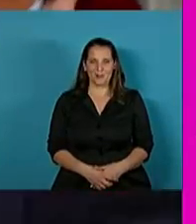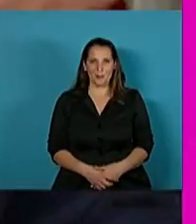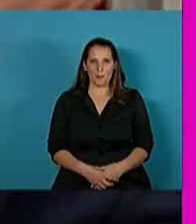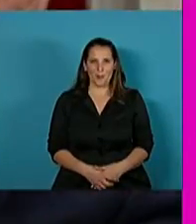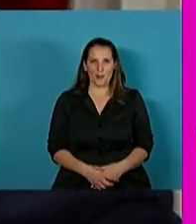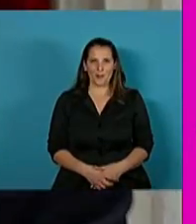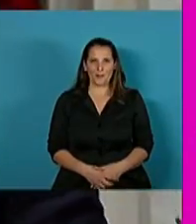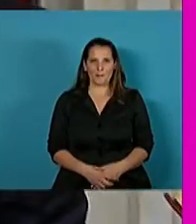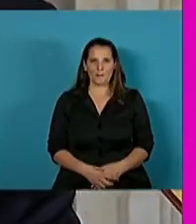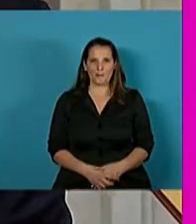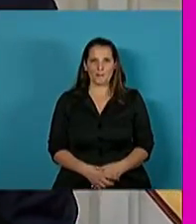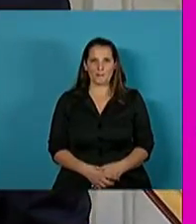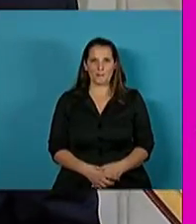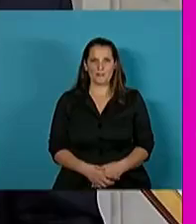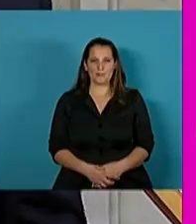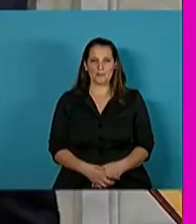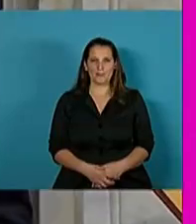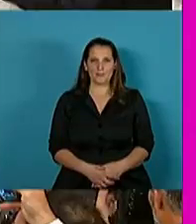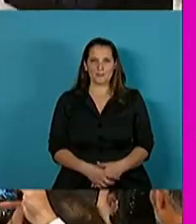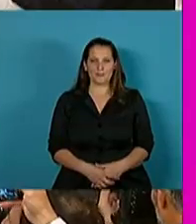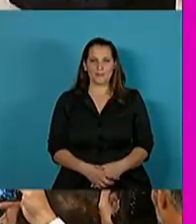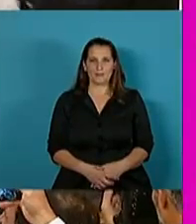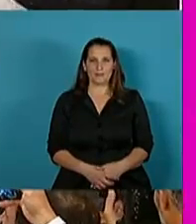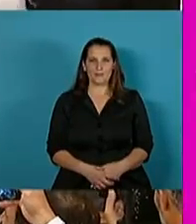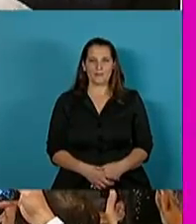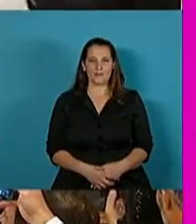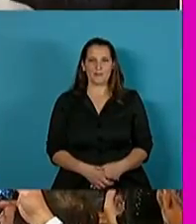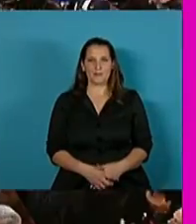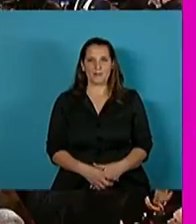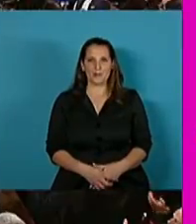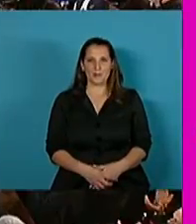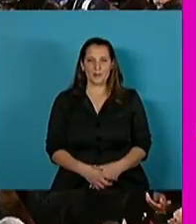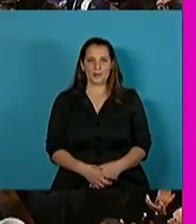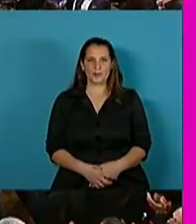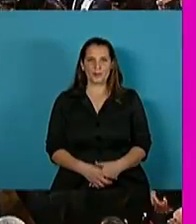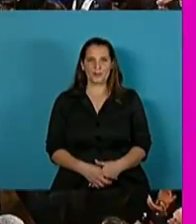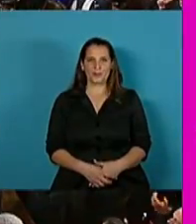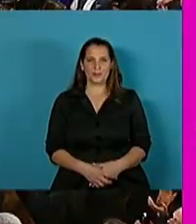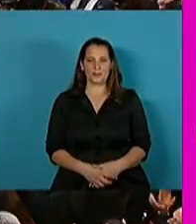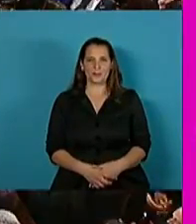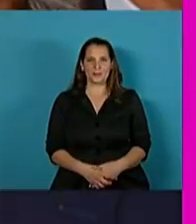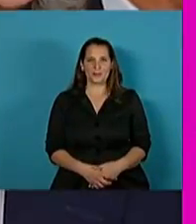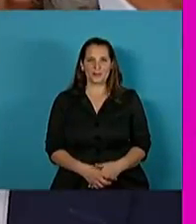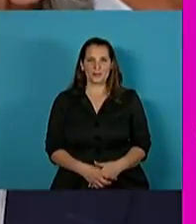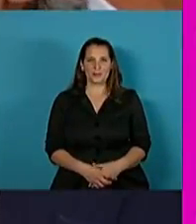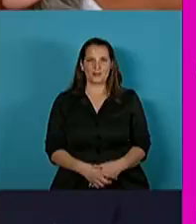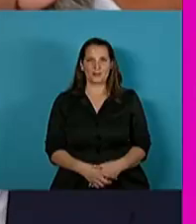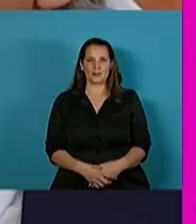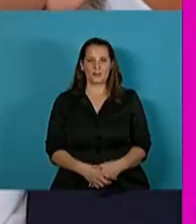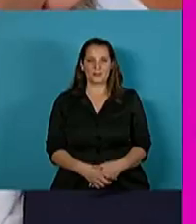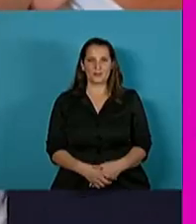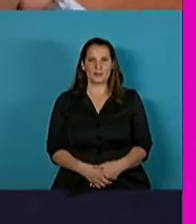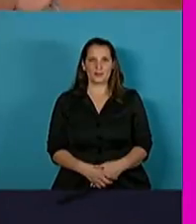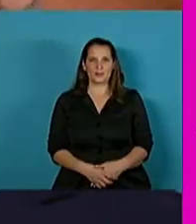La novia pero el último que llegó fue Mauricio, ¿no? El último que llegó fue Mauricio. No, el presidente saliente llegó primero, antes que la vicepresidenta electa.